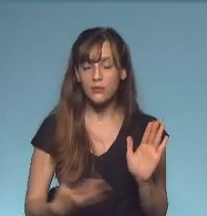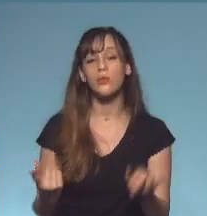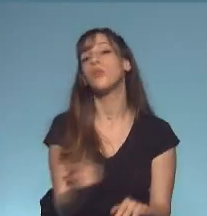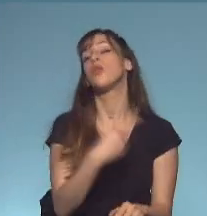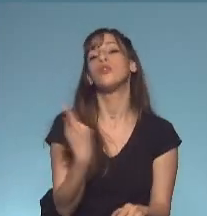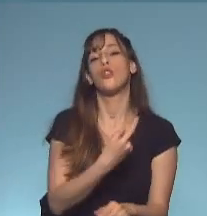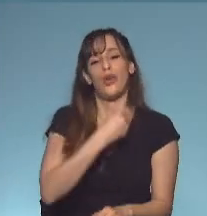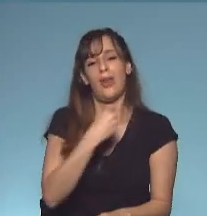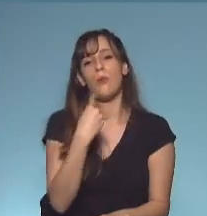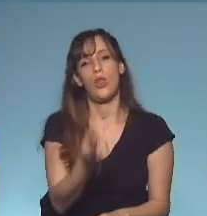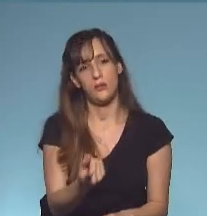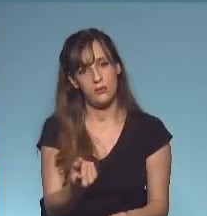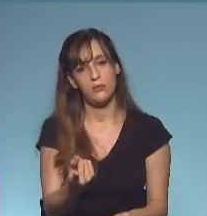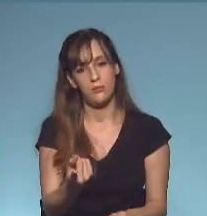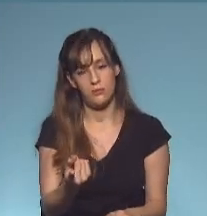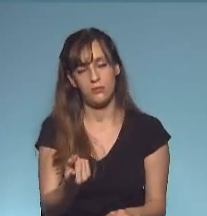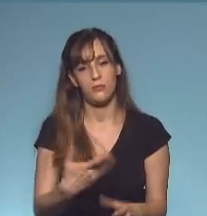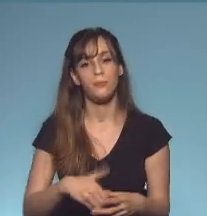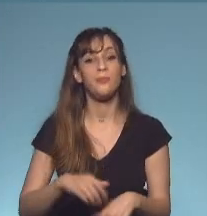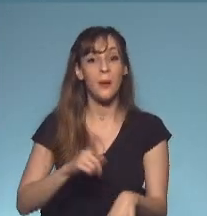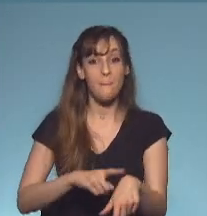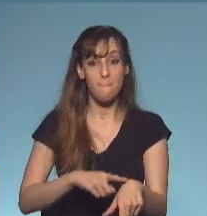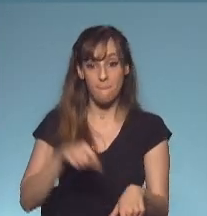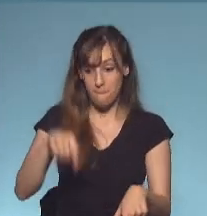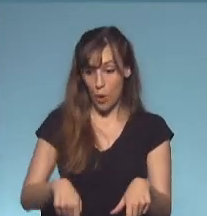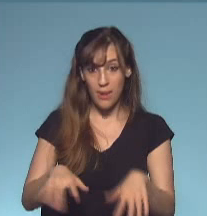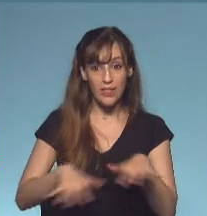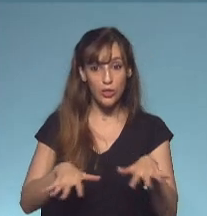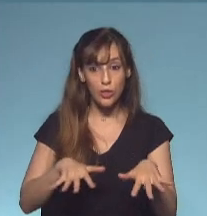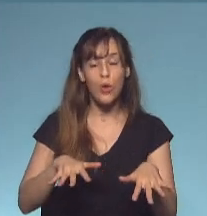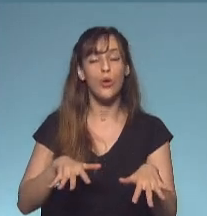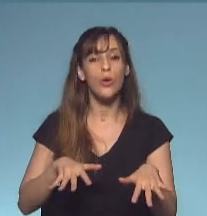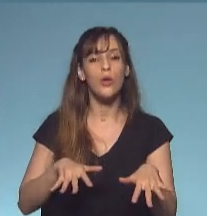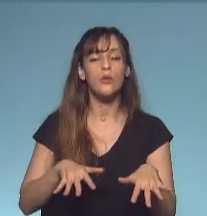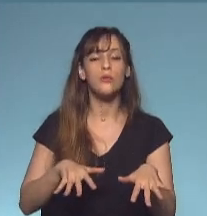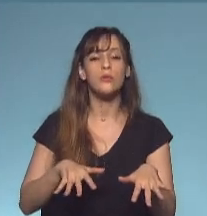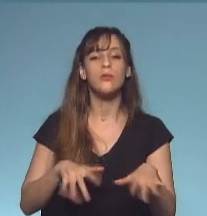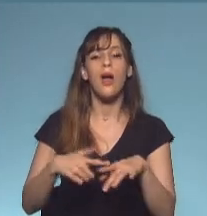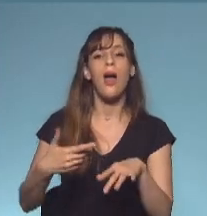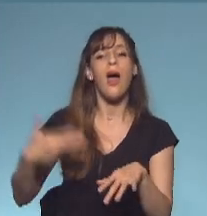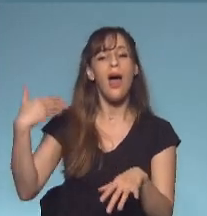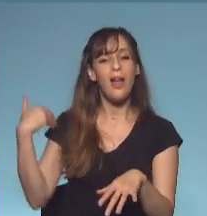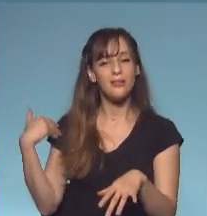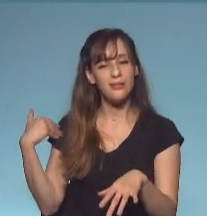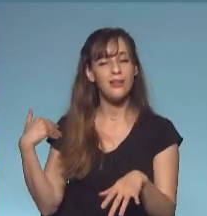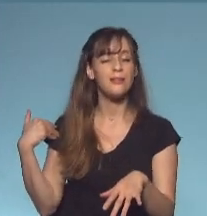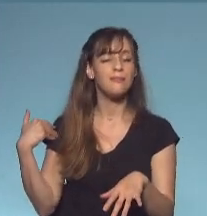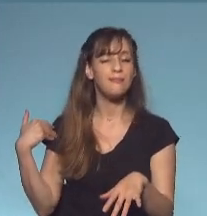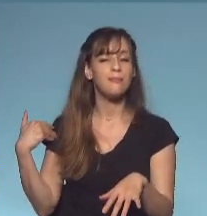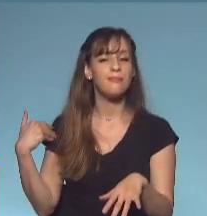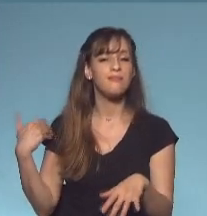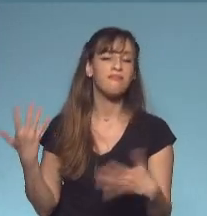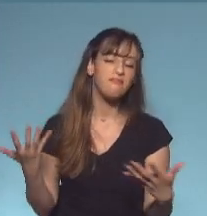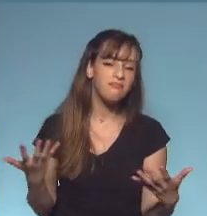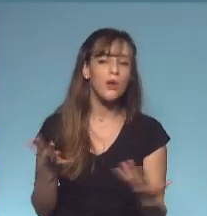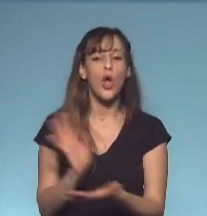que también es un momento donde súbitamente aquello que tal vez habíamos dejado de hacer porque